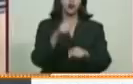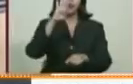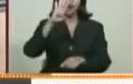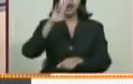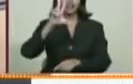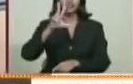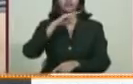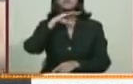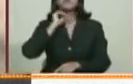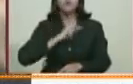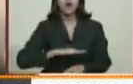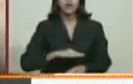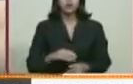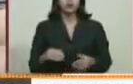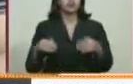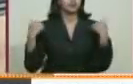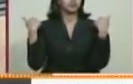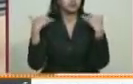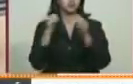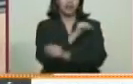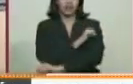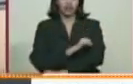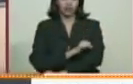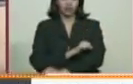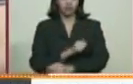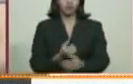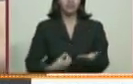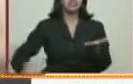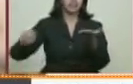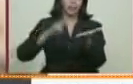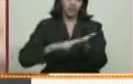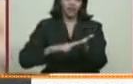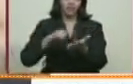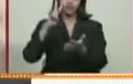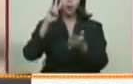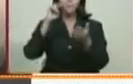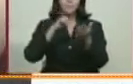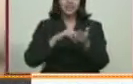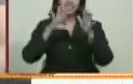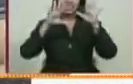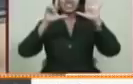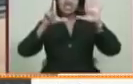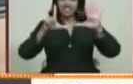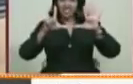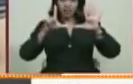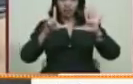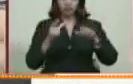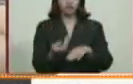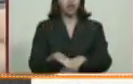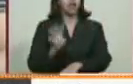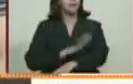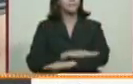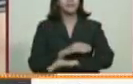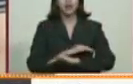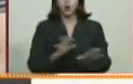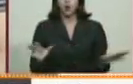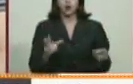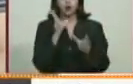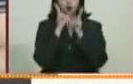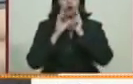heridos. ¿Se reeditó eso nuevamente cuando? En el 2017, y fue muy peor, fue el triple